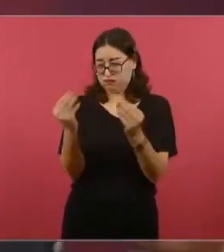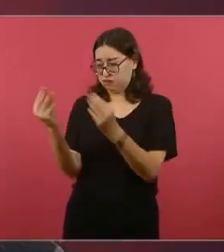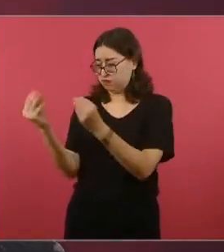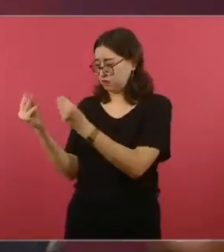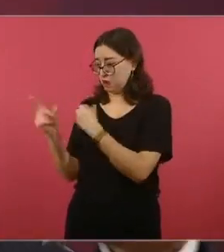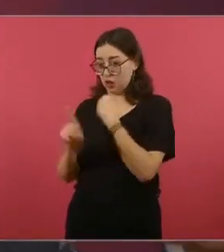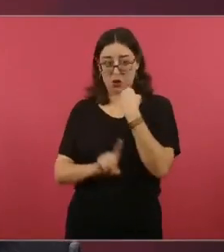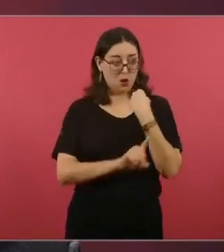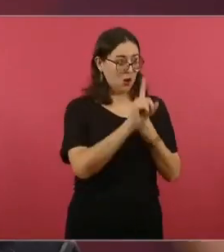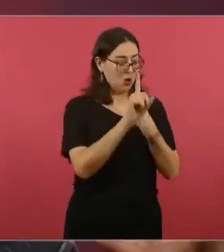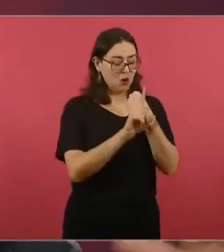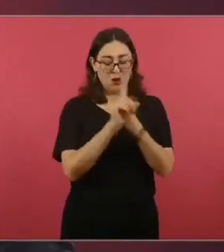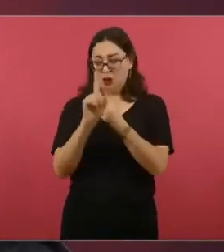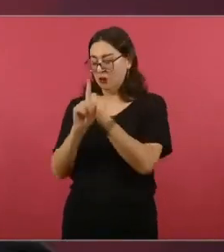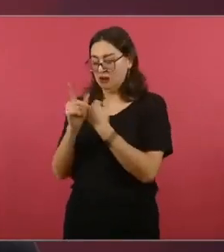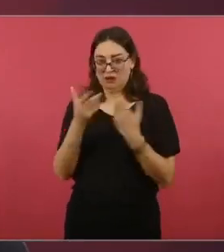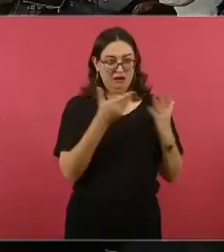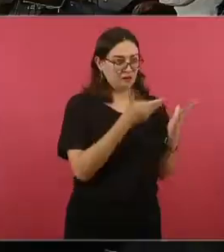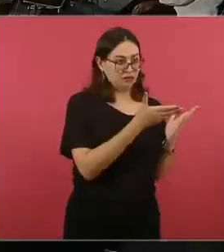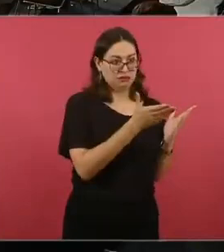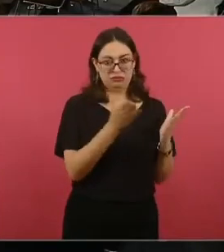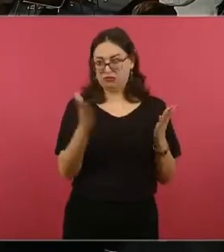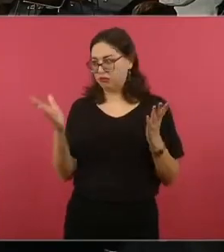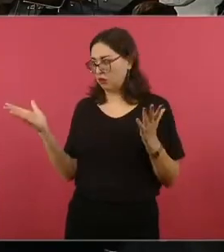para no dispersar nuestros esfuerzos.